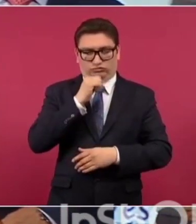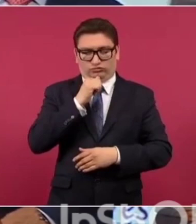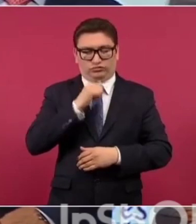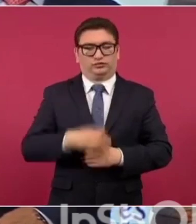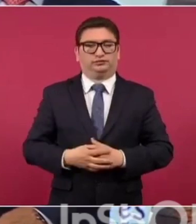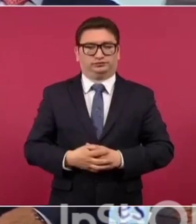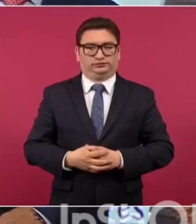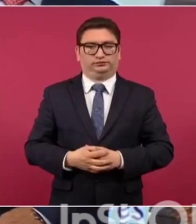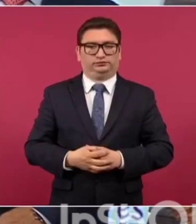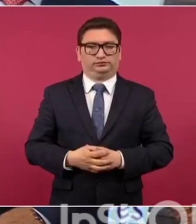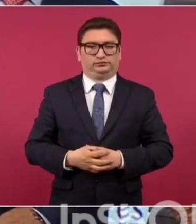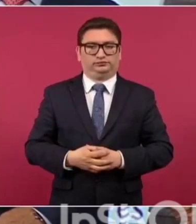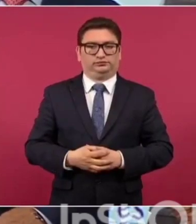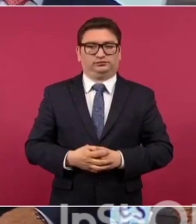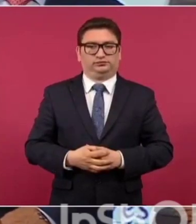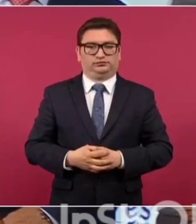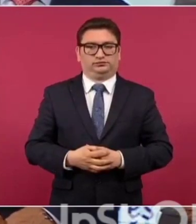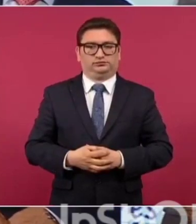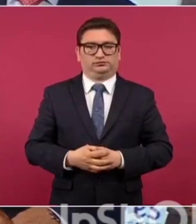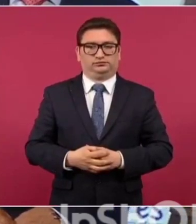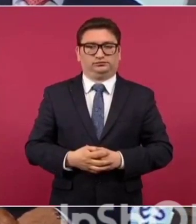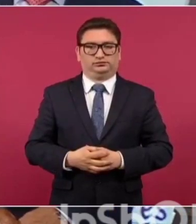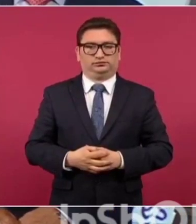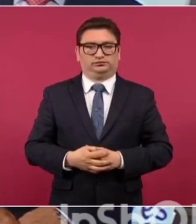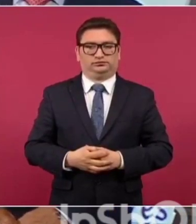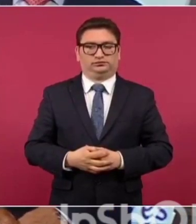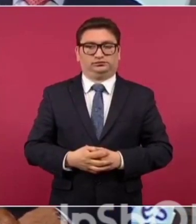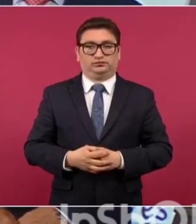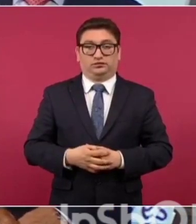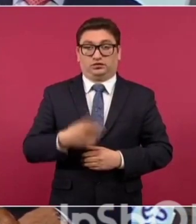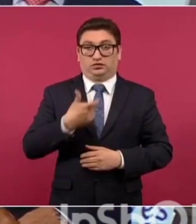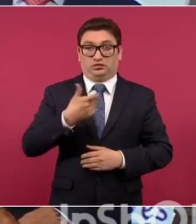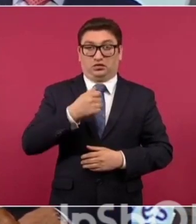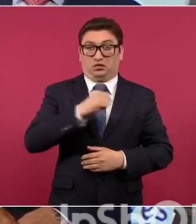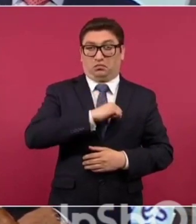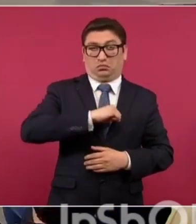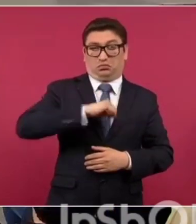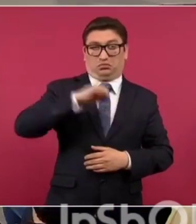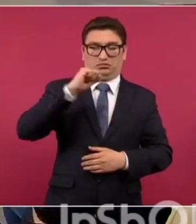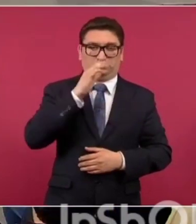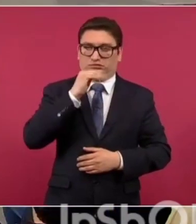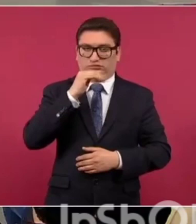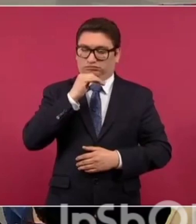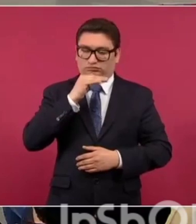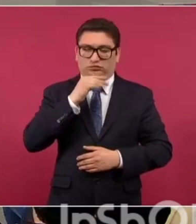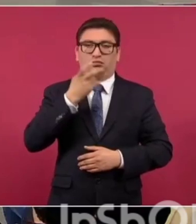que se desate la inflación, porque eso afecta mucho.